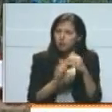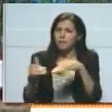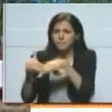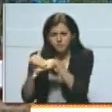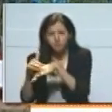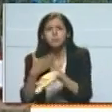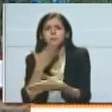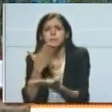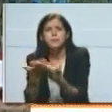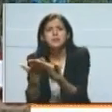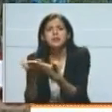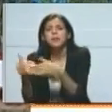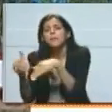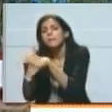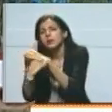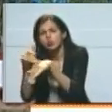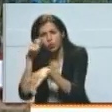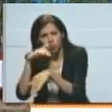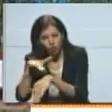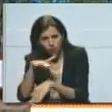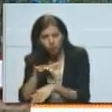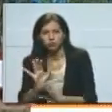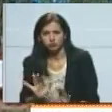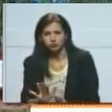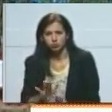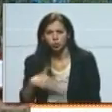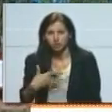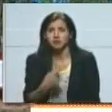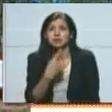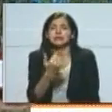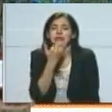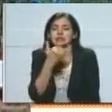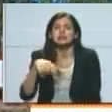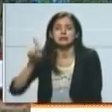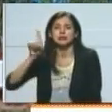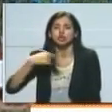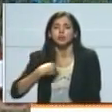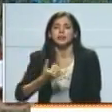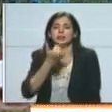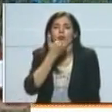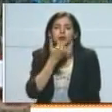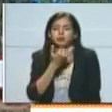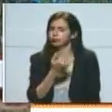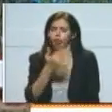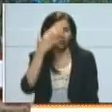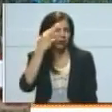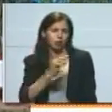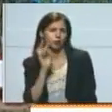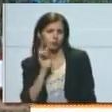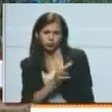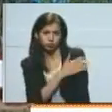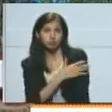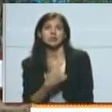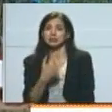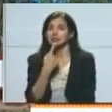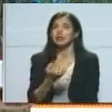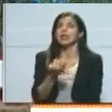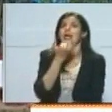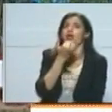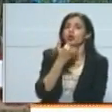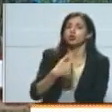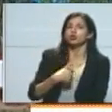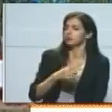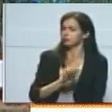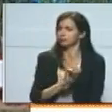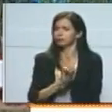el coraje para decir me equivoqué? Yo de verdad no lo creo. Y no lo espero tampoco que lo hagan. Esos